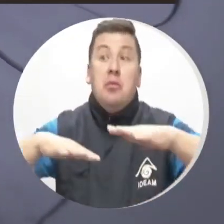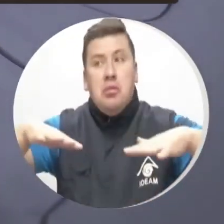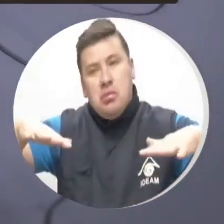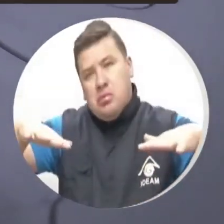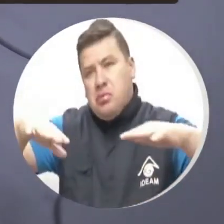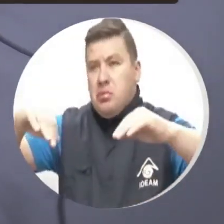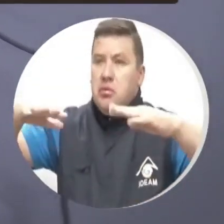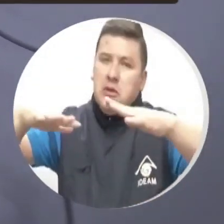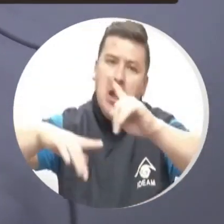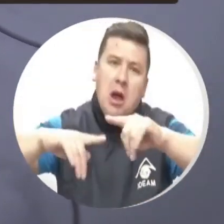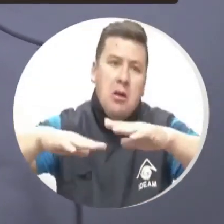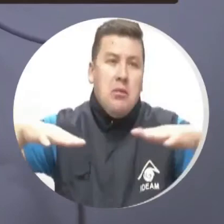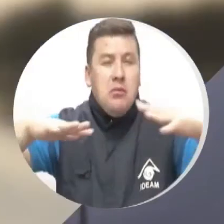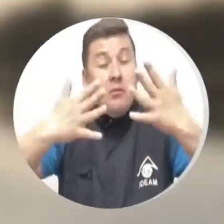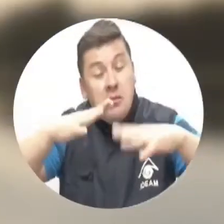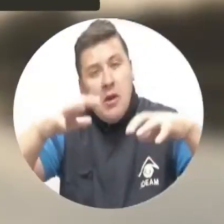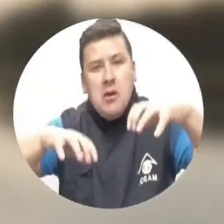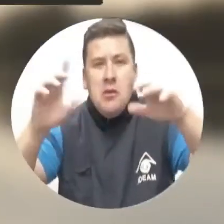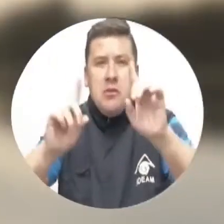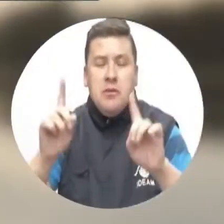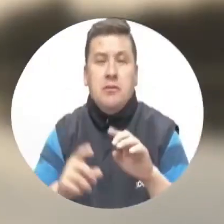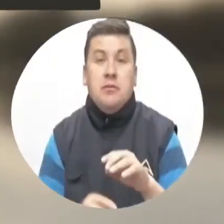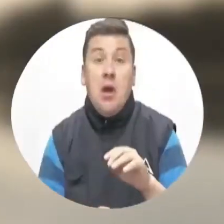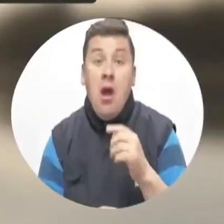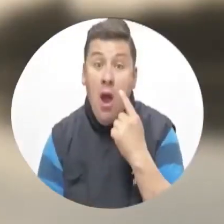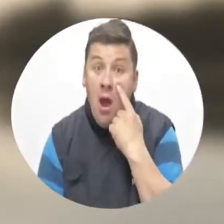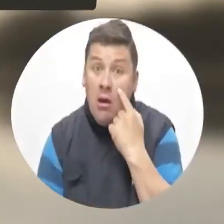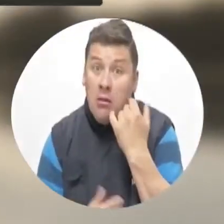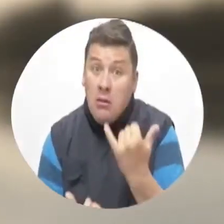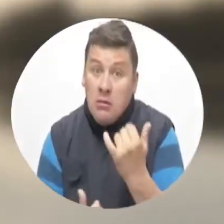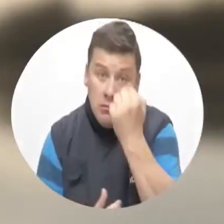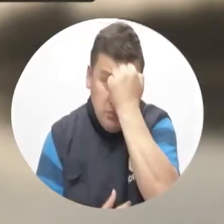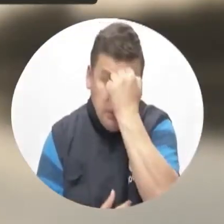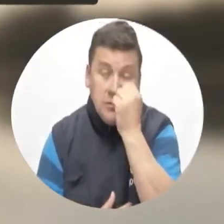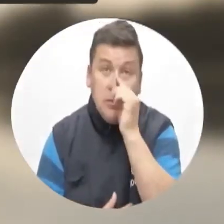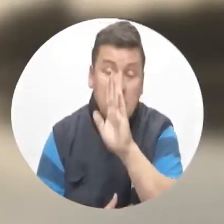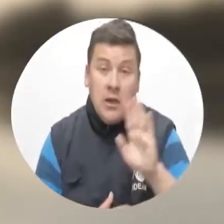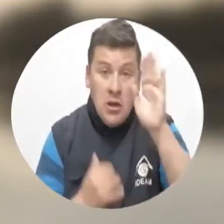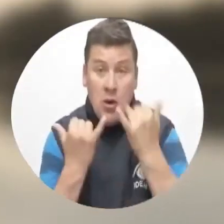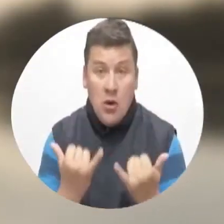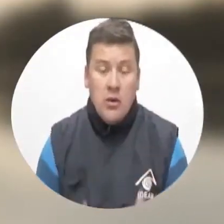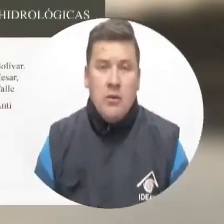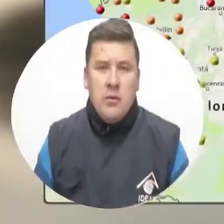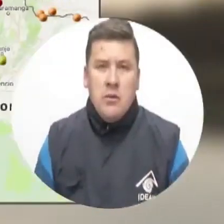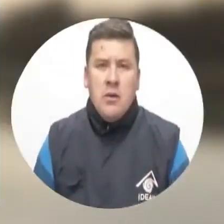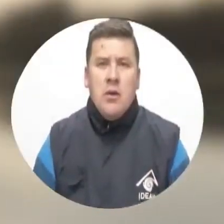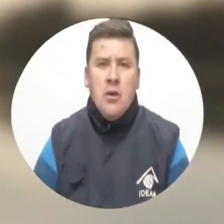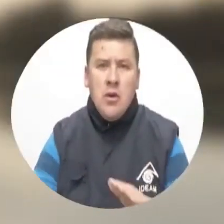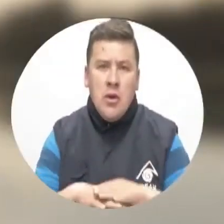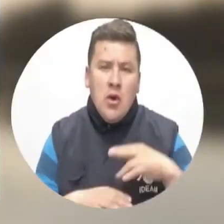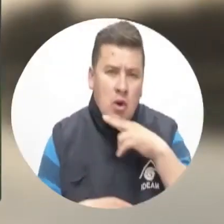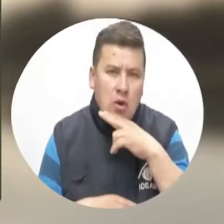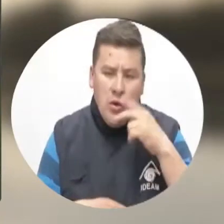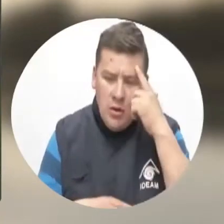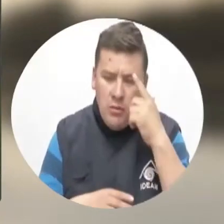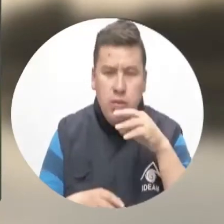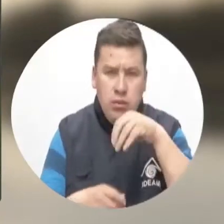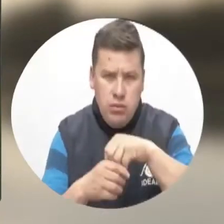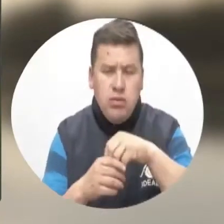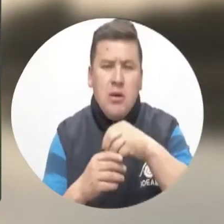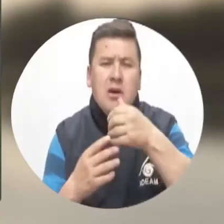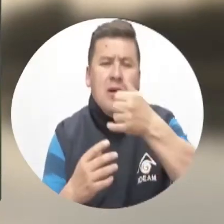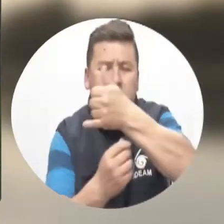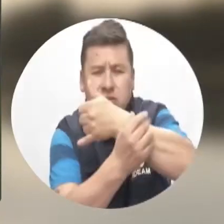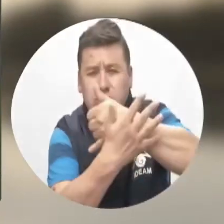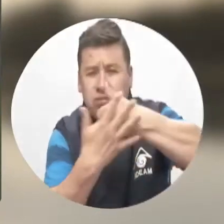área metropolitana. Ahora, mucha atención a las principales alertas para hoy a nivel nacional. Alerta roja por posibles crecientes en el